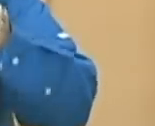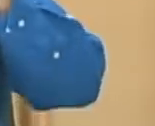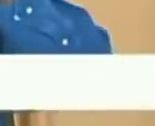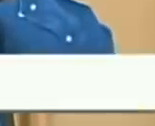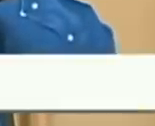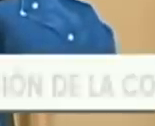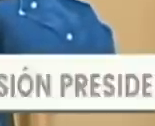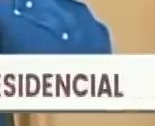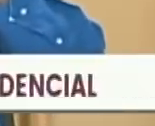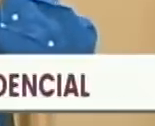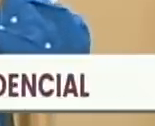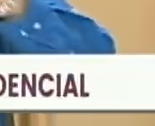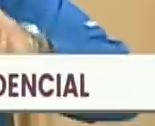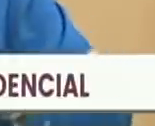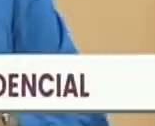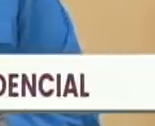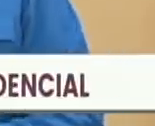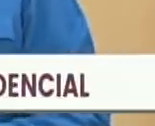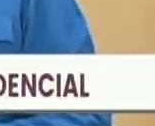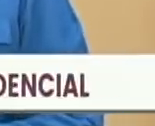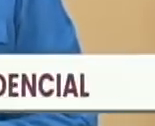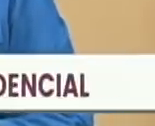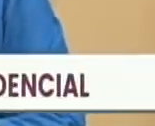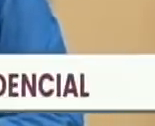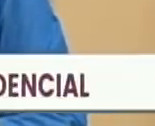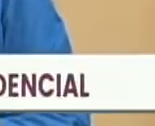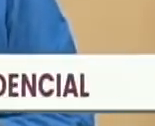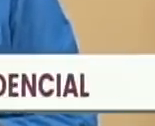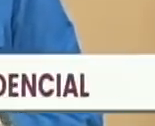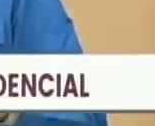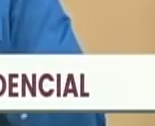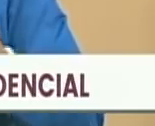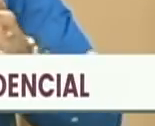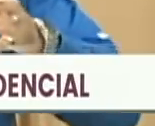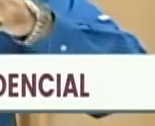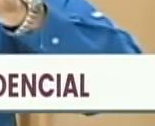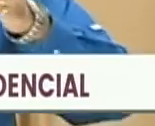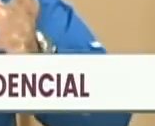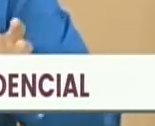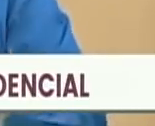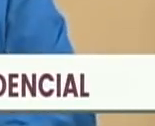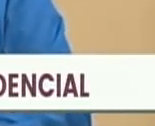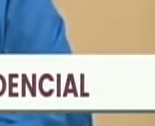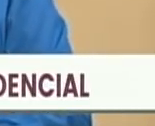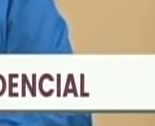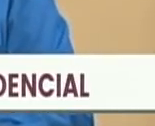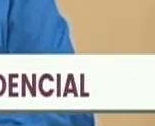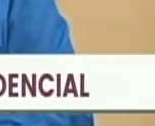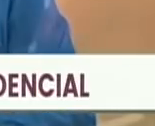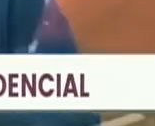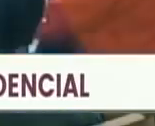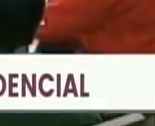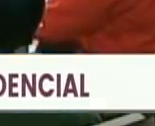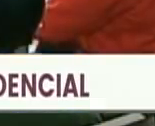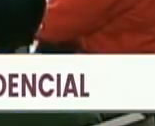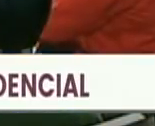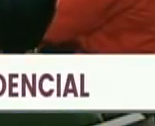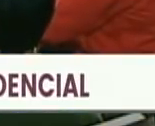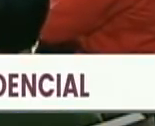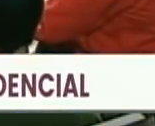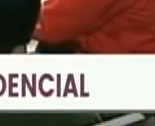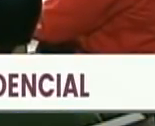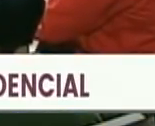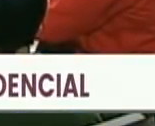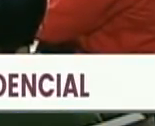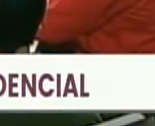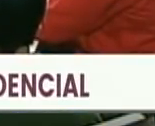en Venezuela dos cosas fundamentales. Y quiero en esta reunión en el Palacio Presidencial, hemos